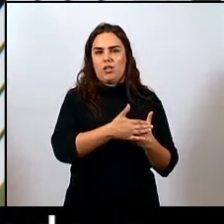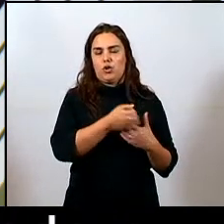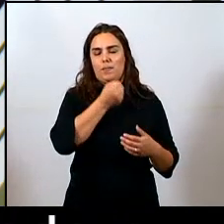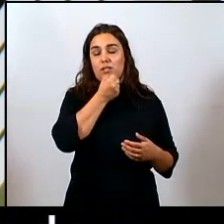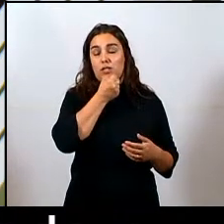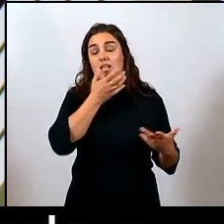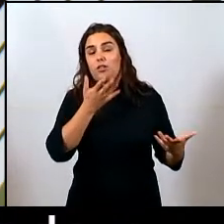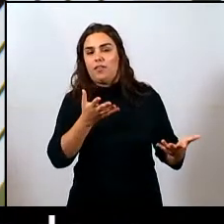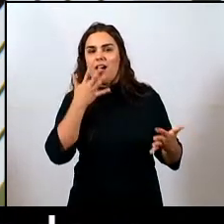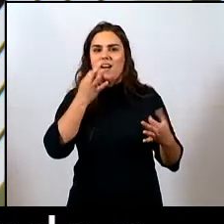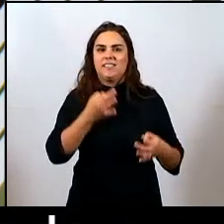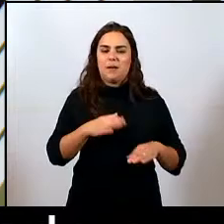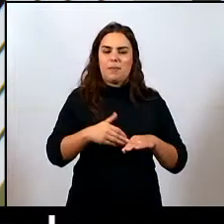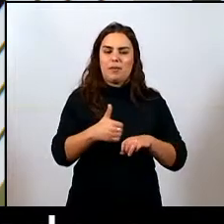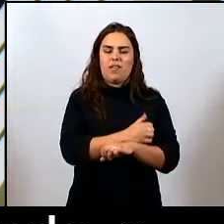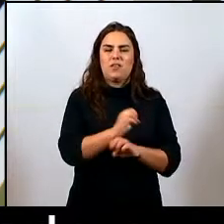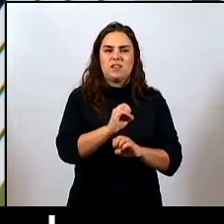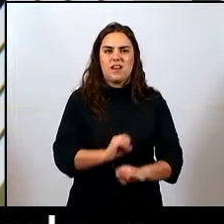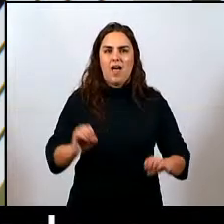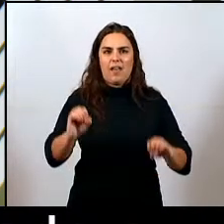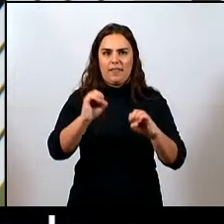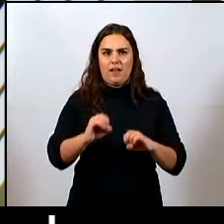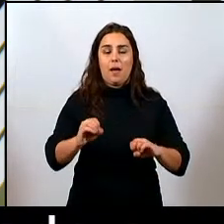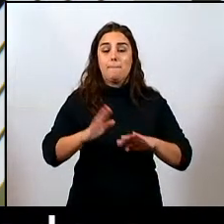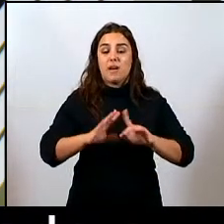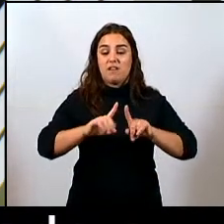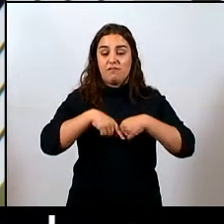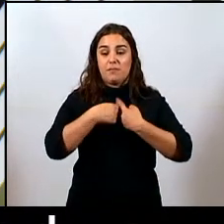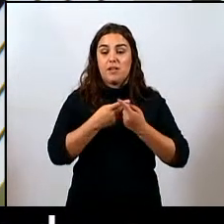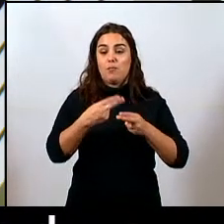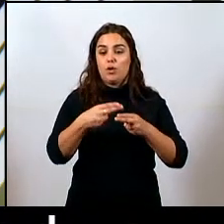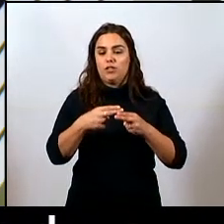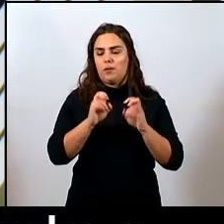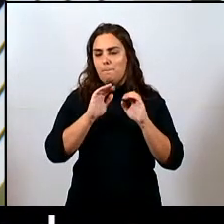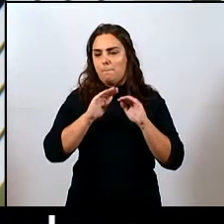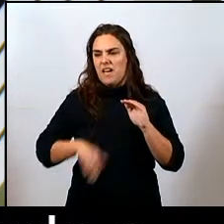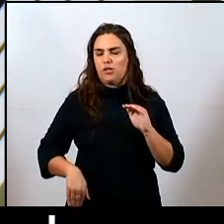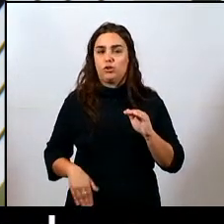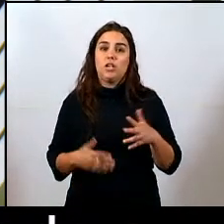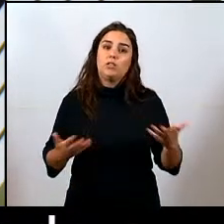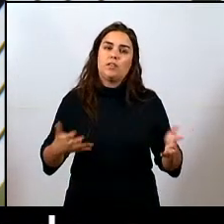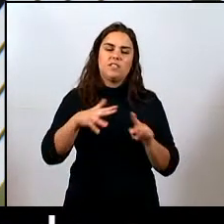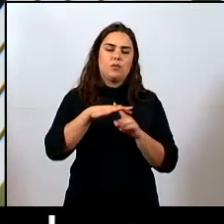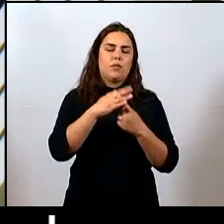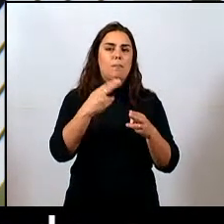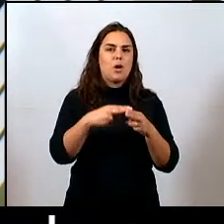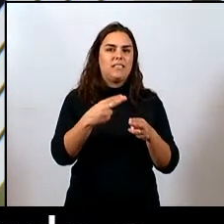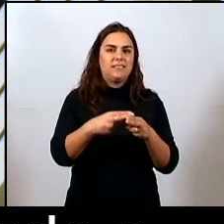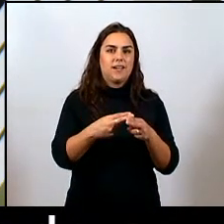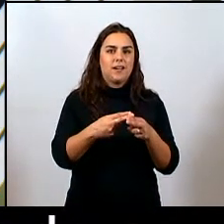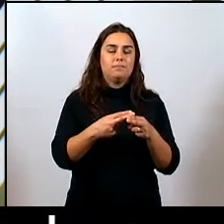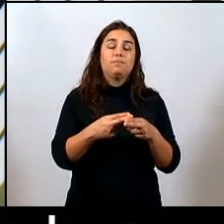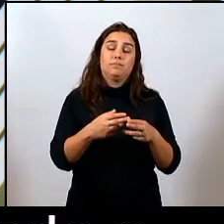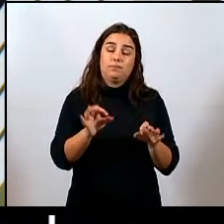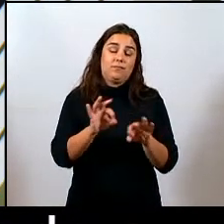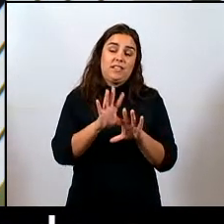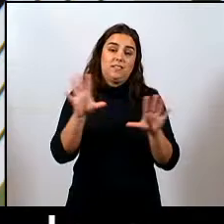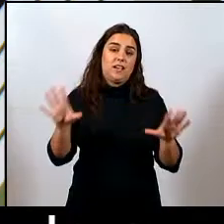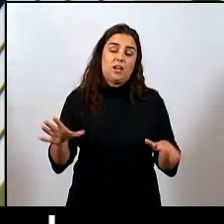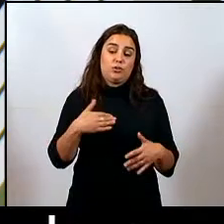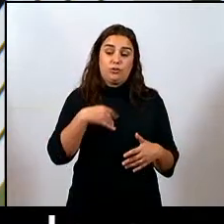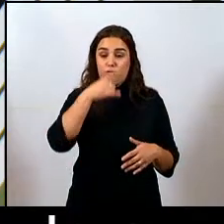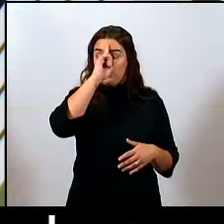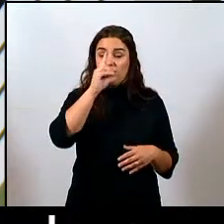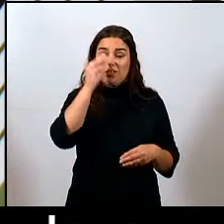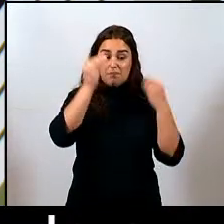poderes y garantías para los ciudadanos. Y no digamos para los familiares de políticos. Luego, estando ante un caso político, yo evidentemente, no sé, me espero